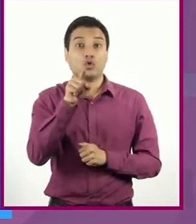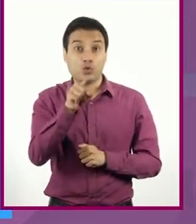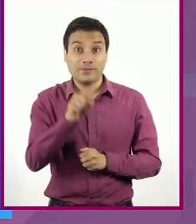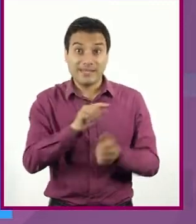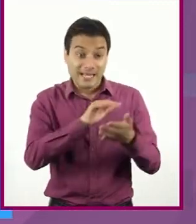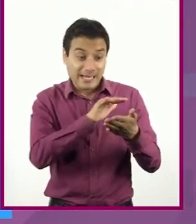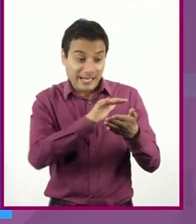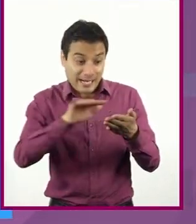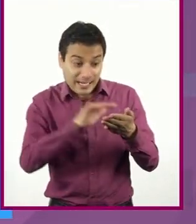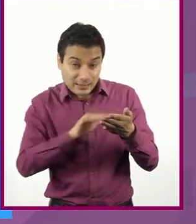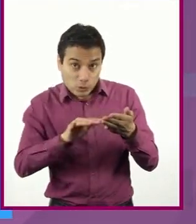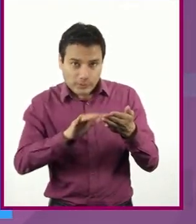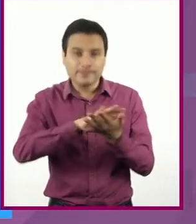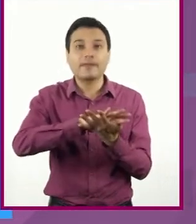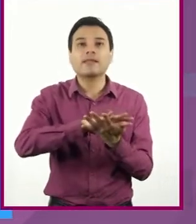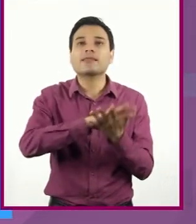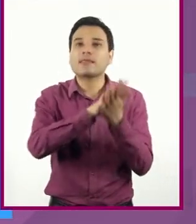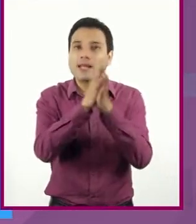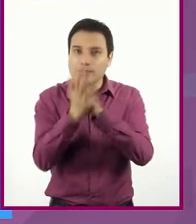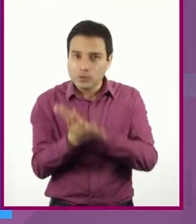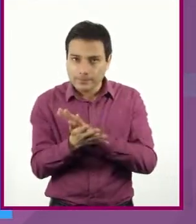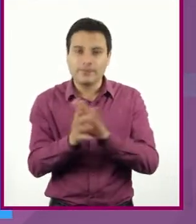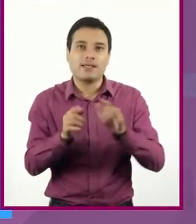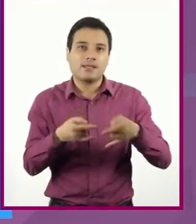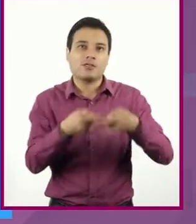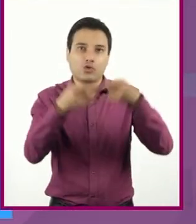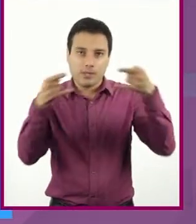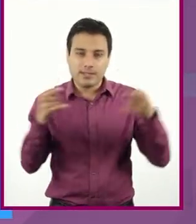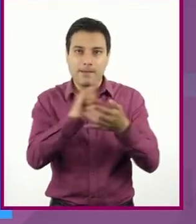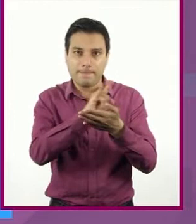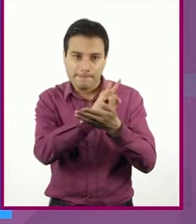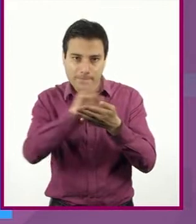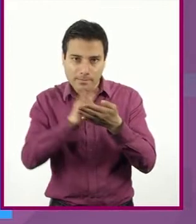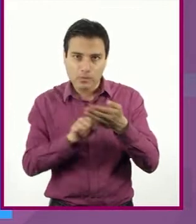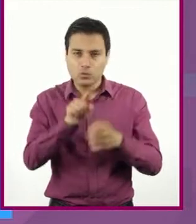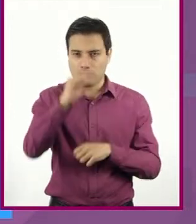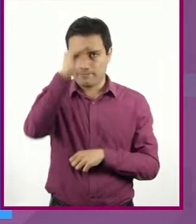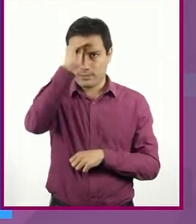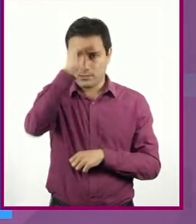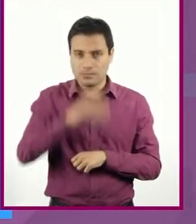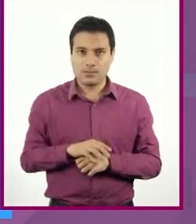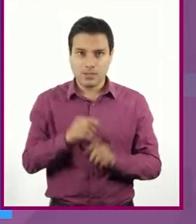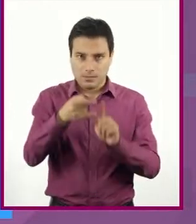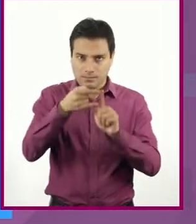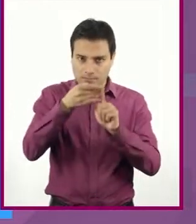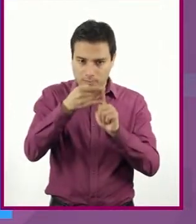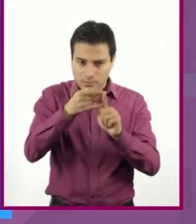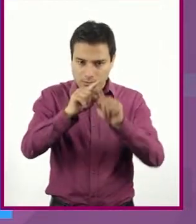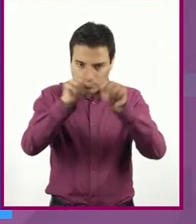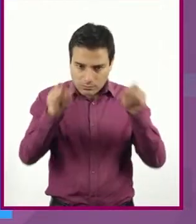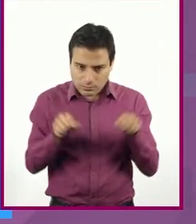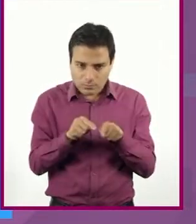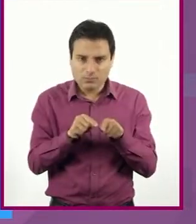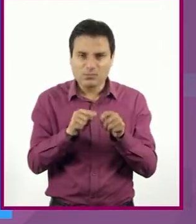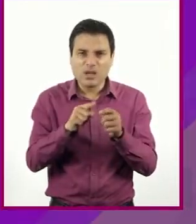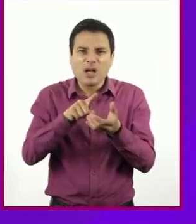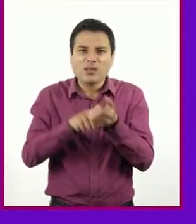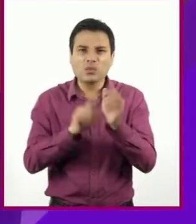historietas, con el propósito de reflexionar sobre relaciones entre viñetas y momentos de acción. La